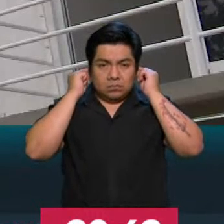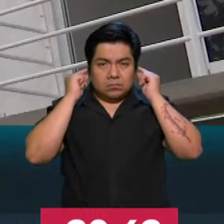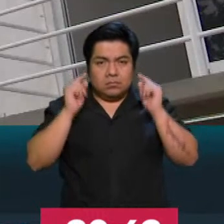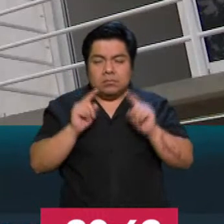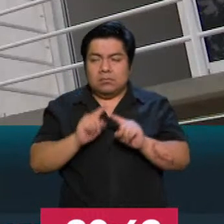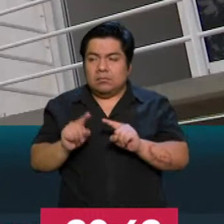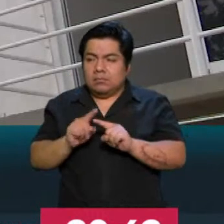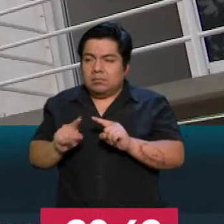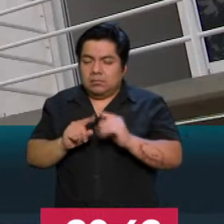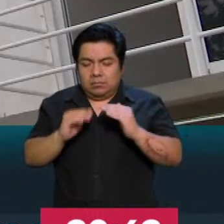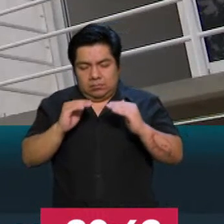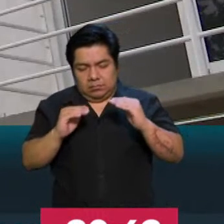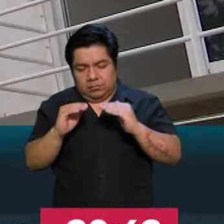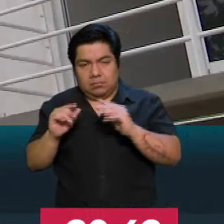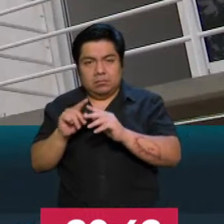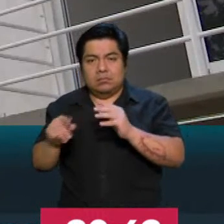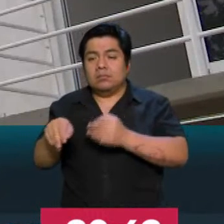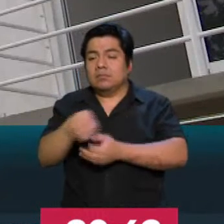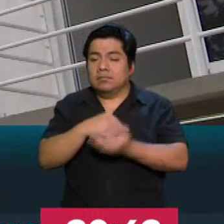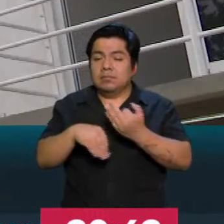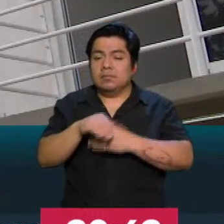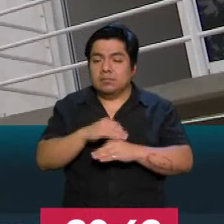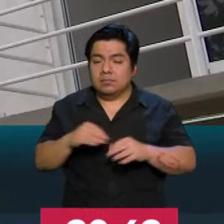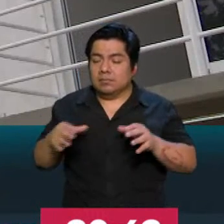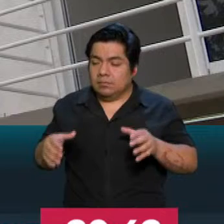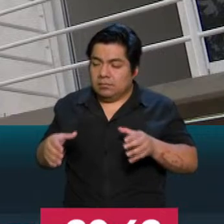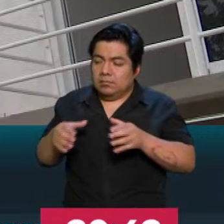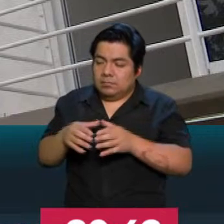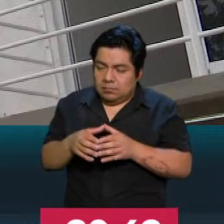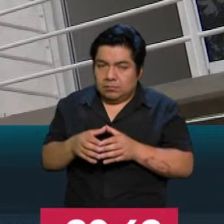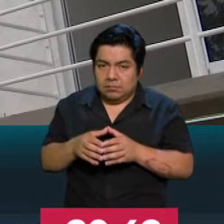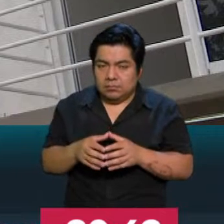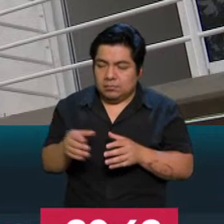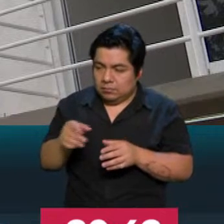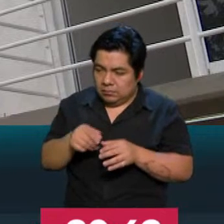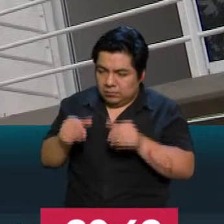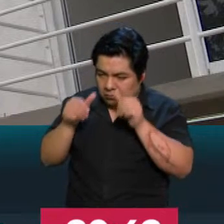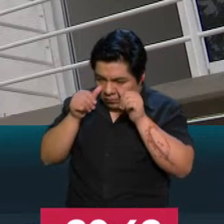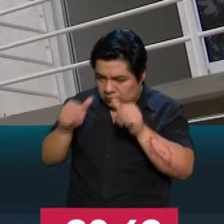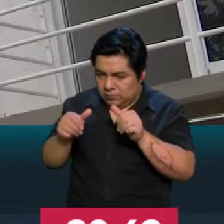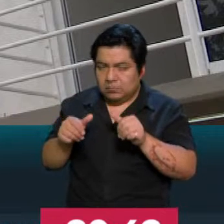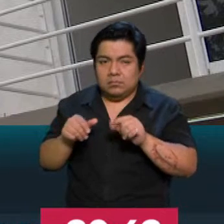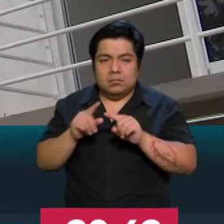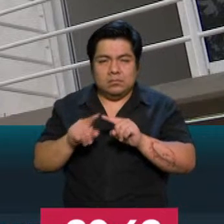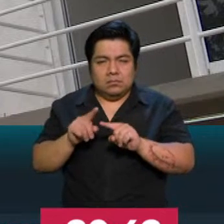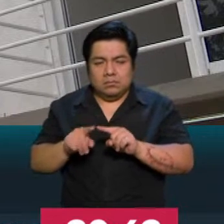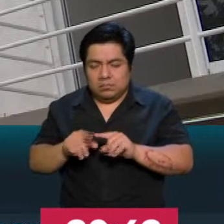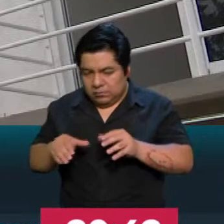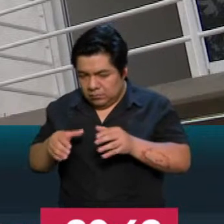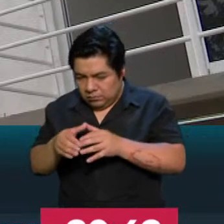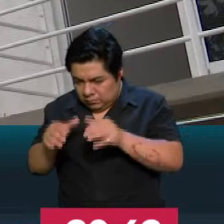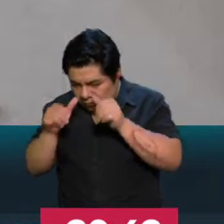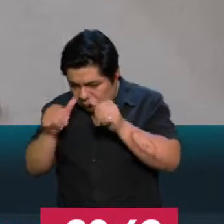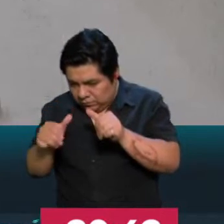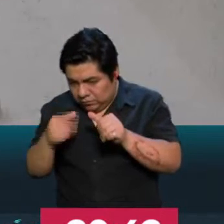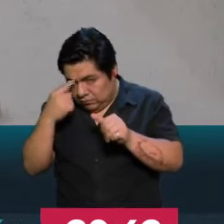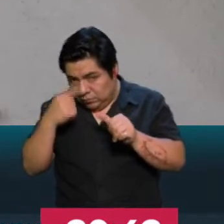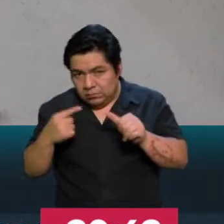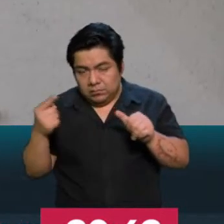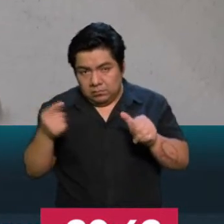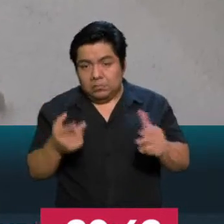distintas tareas, todos los sectores involucrados, que nos hagamos cargo de distintas tareas todas y todos, para que